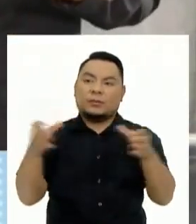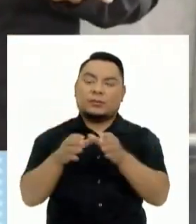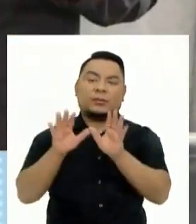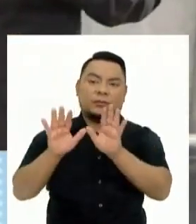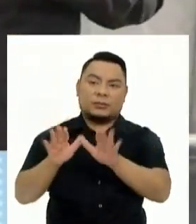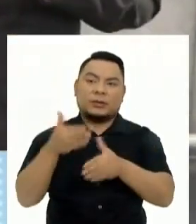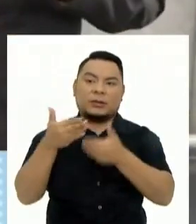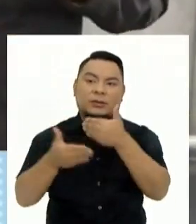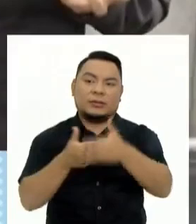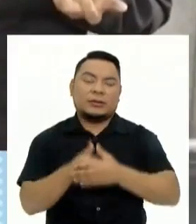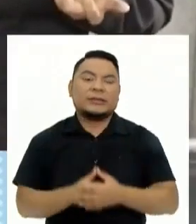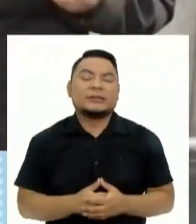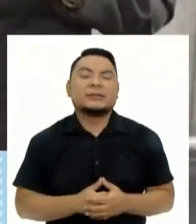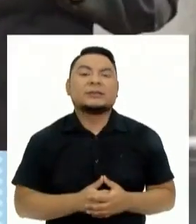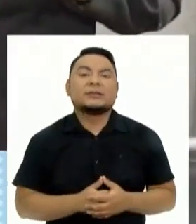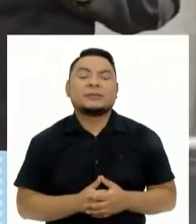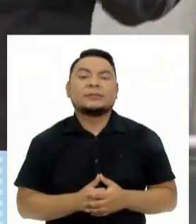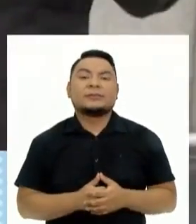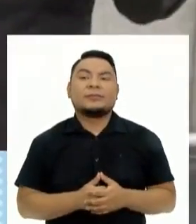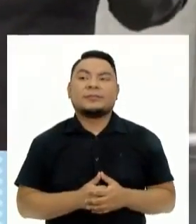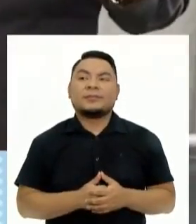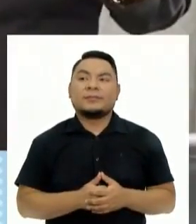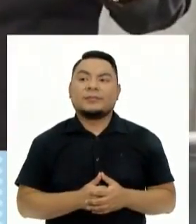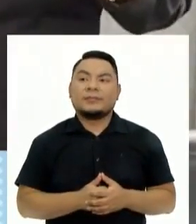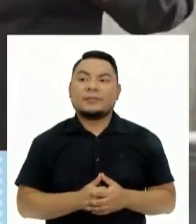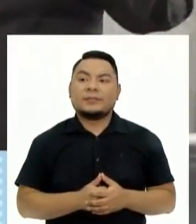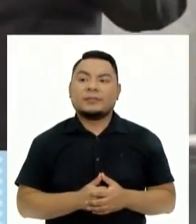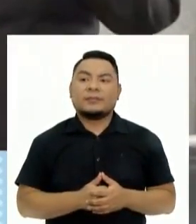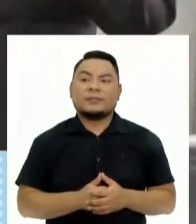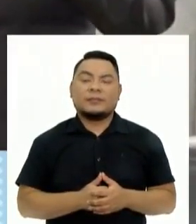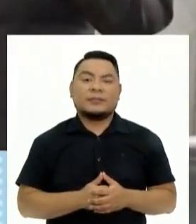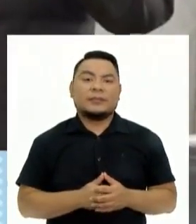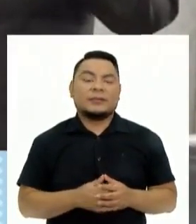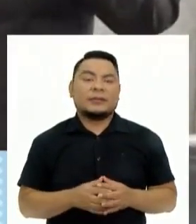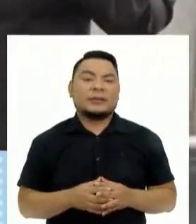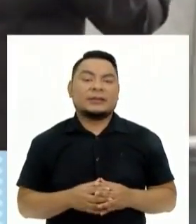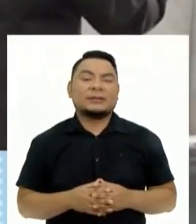estamos fortaleciendo un conjunto de programas que ya existían, varios de ellos,